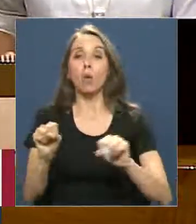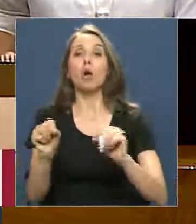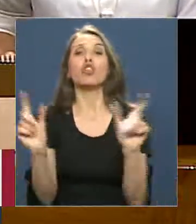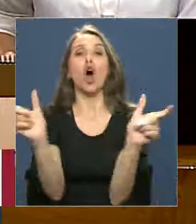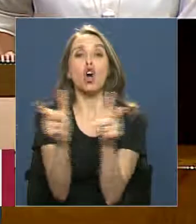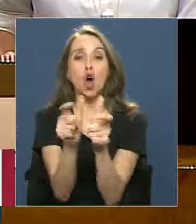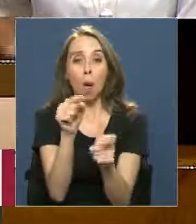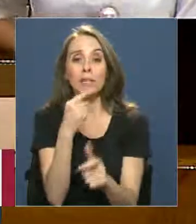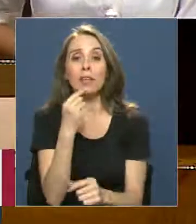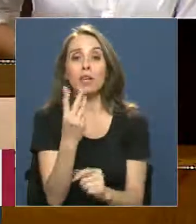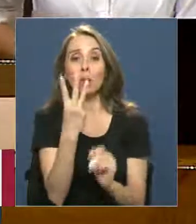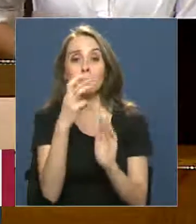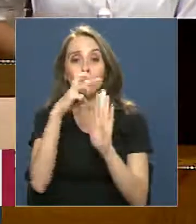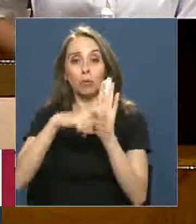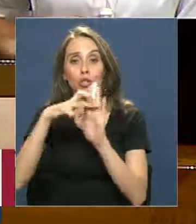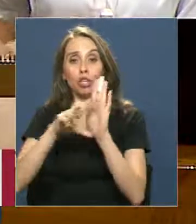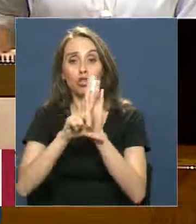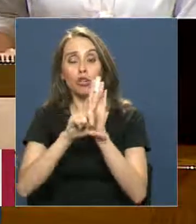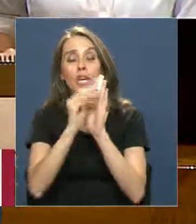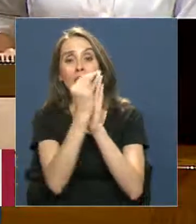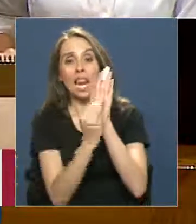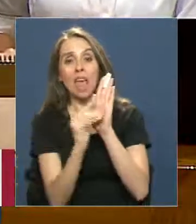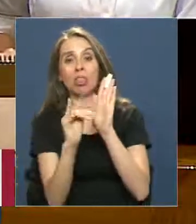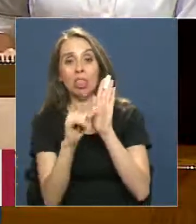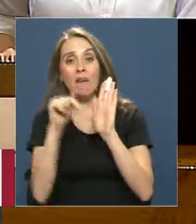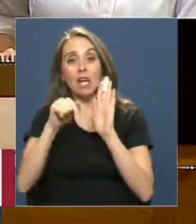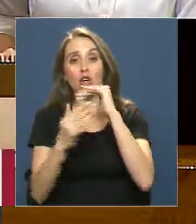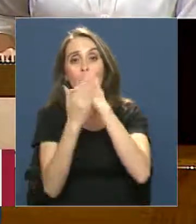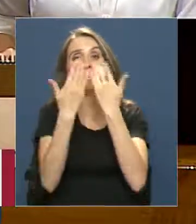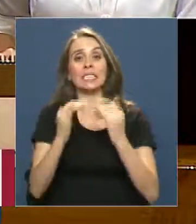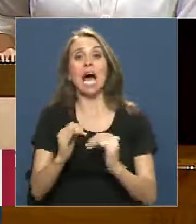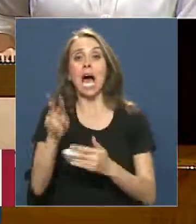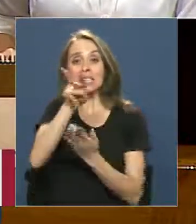tres proyectos que están en la tabla informadas hoy día en la mañana,